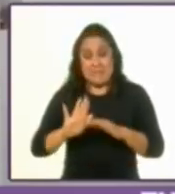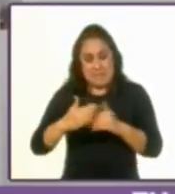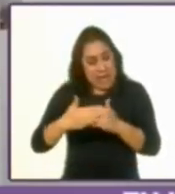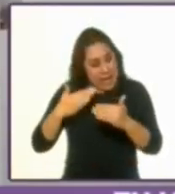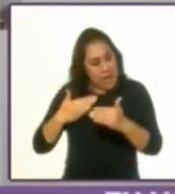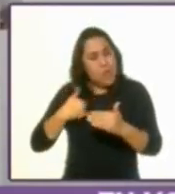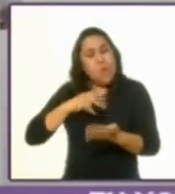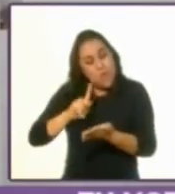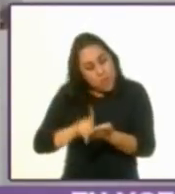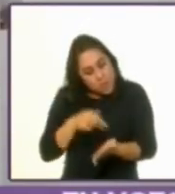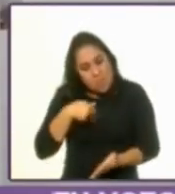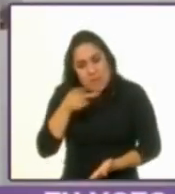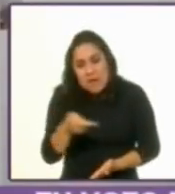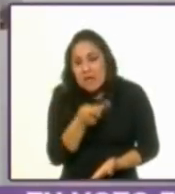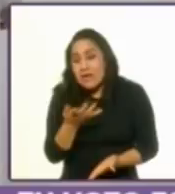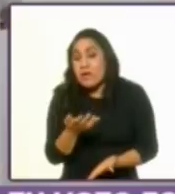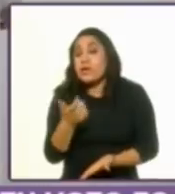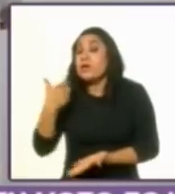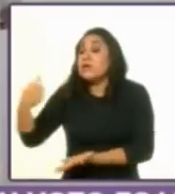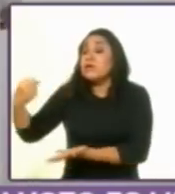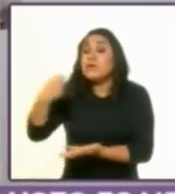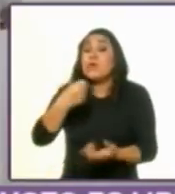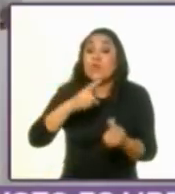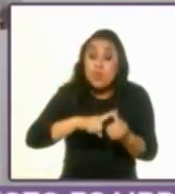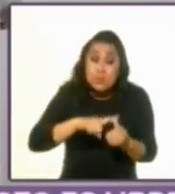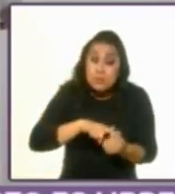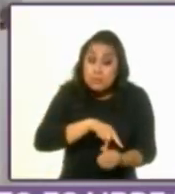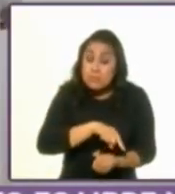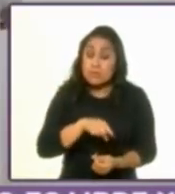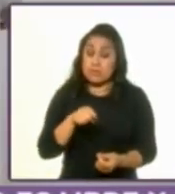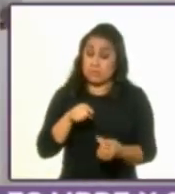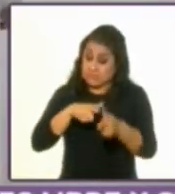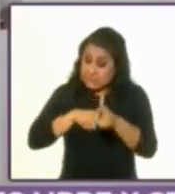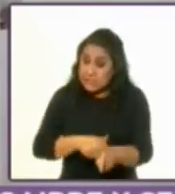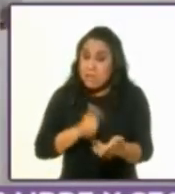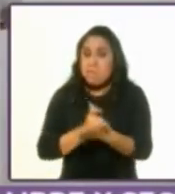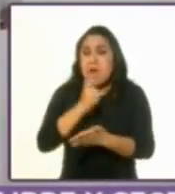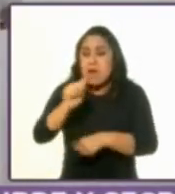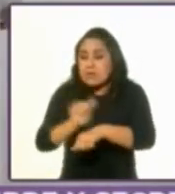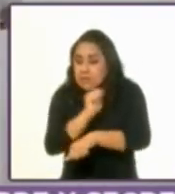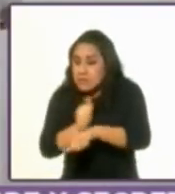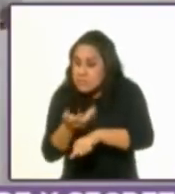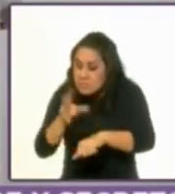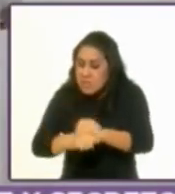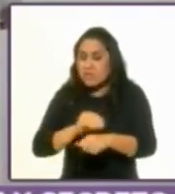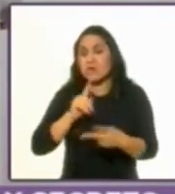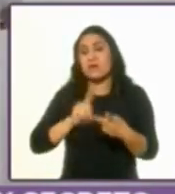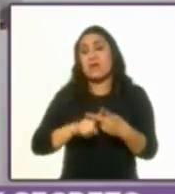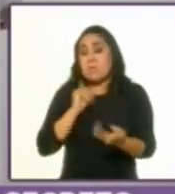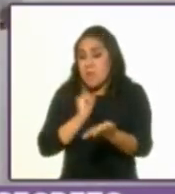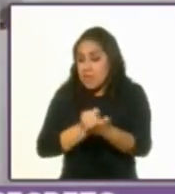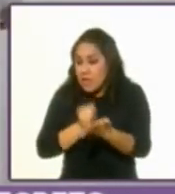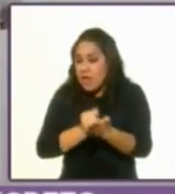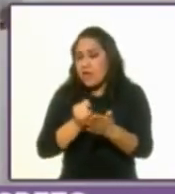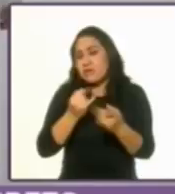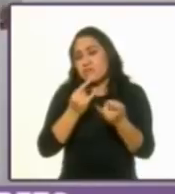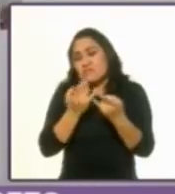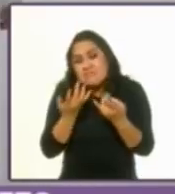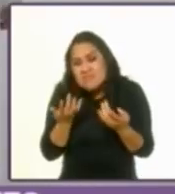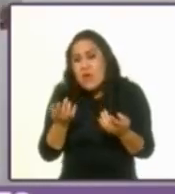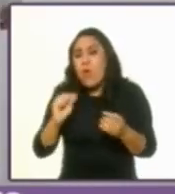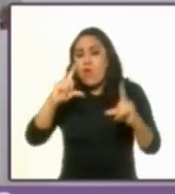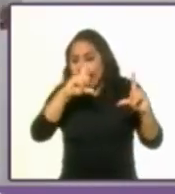las fuentes de ingreso son pocas si o no la tenencia sí o no a suyo el predial sí o no azul el agua que hacemos con